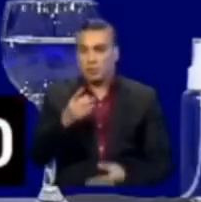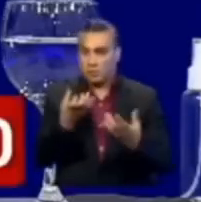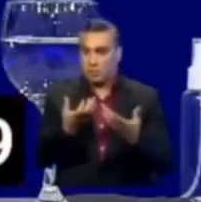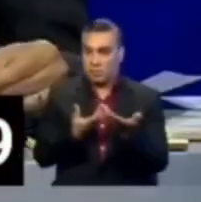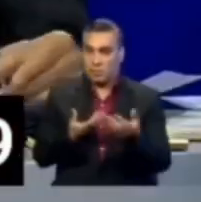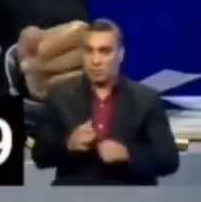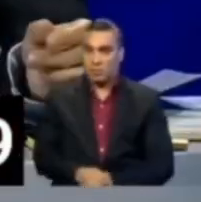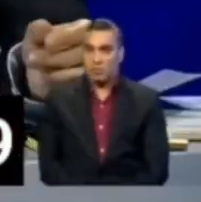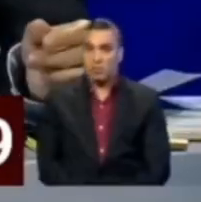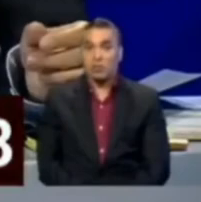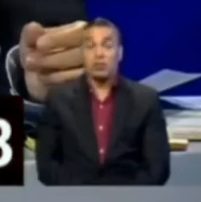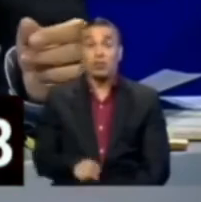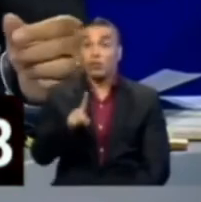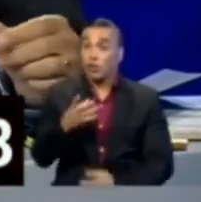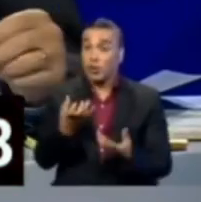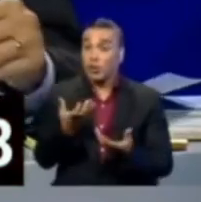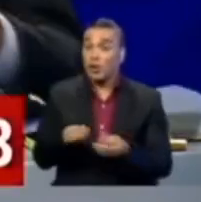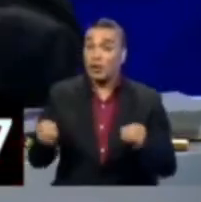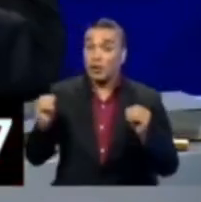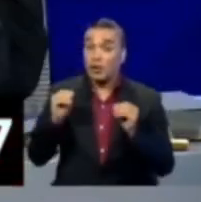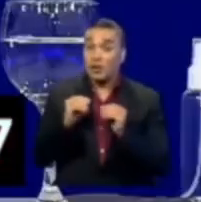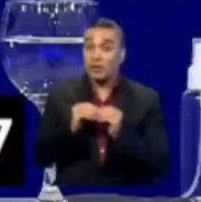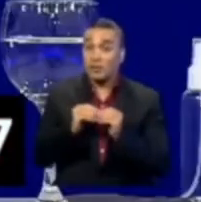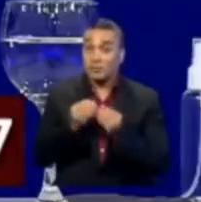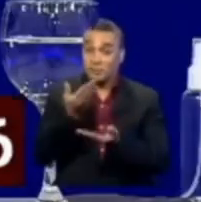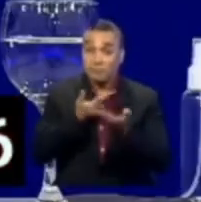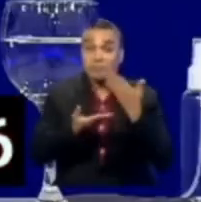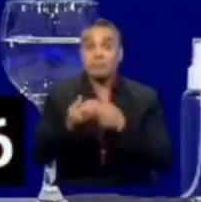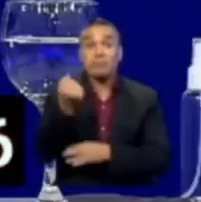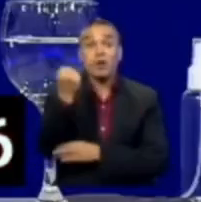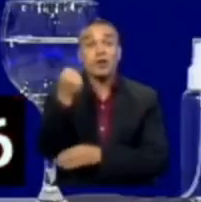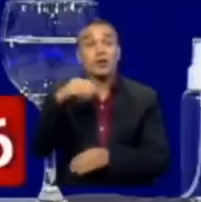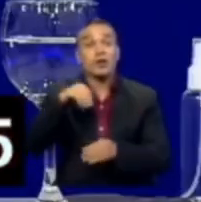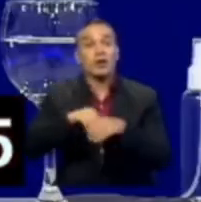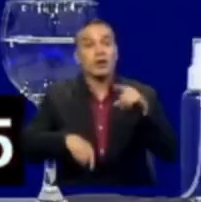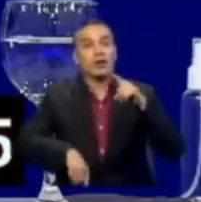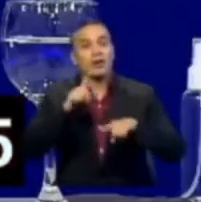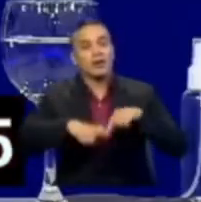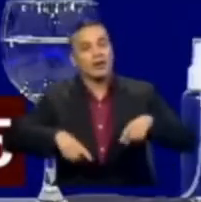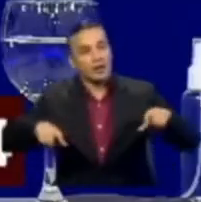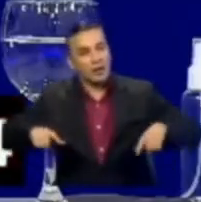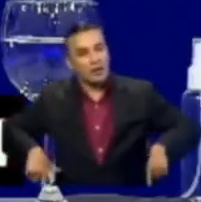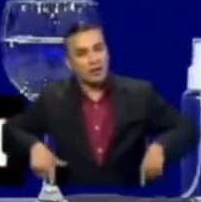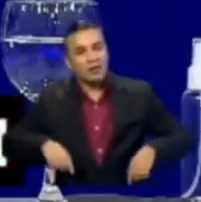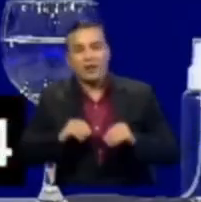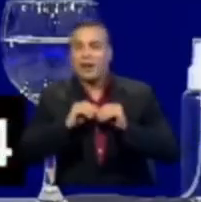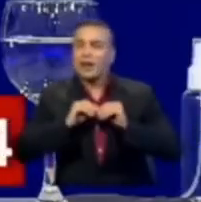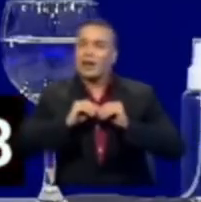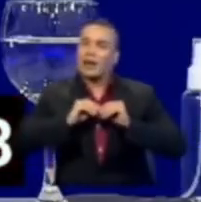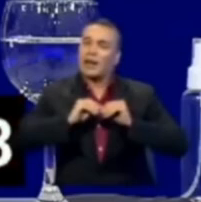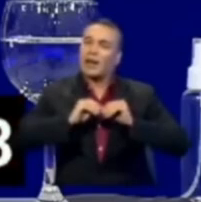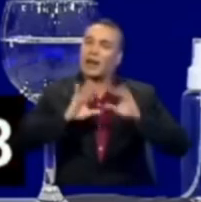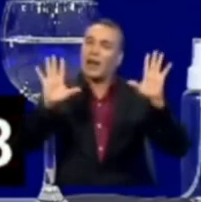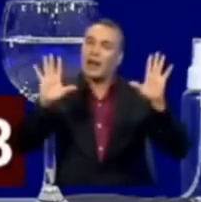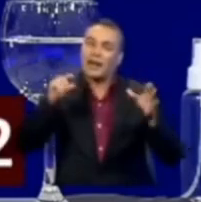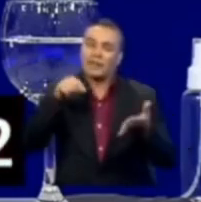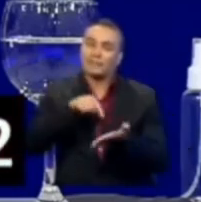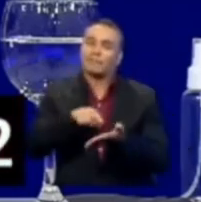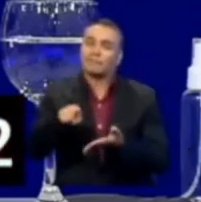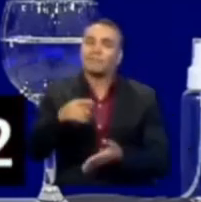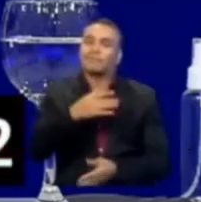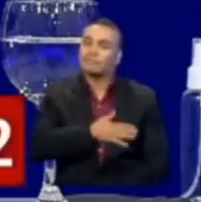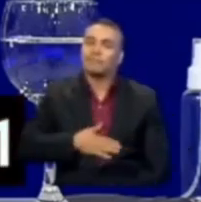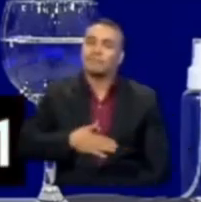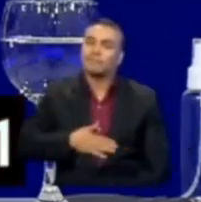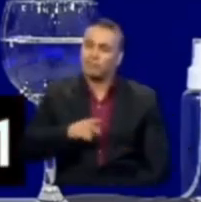Eso es lo que quiere, nuevamente entregar el poder a los amigos de Moreno. está clara esta implicación. Por